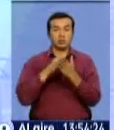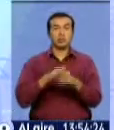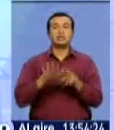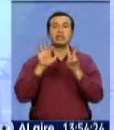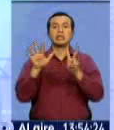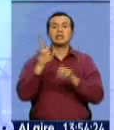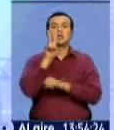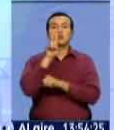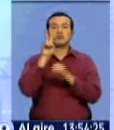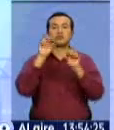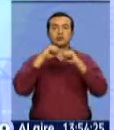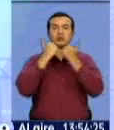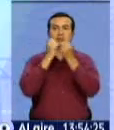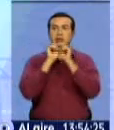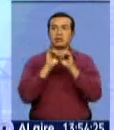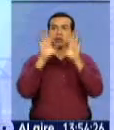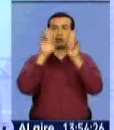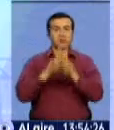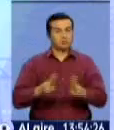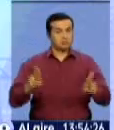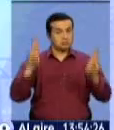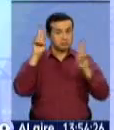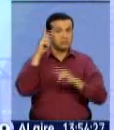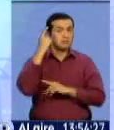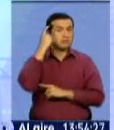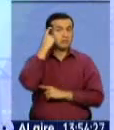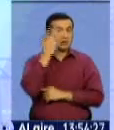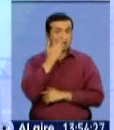72ª Asamblea General de las Naciones Unidas. Consideran que esto